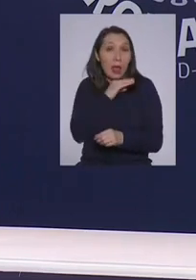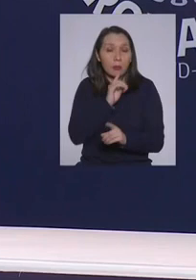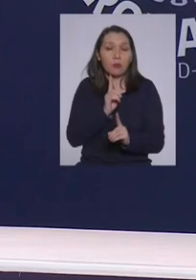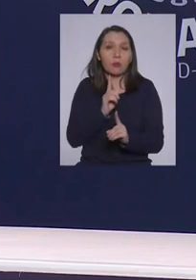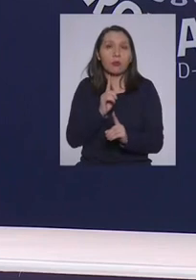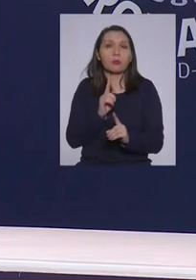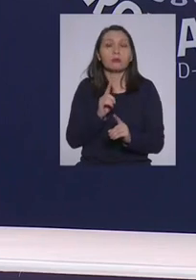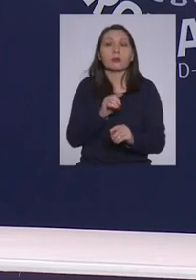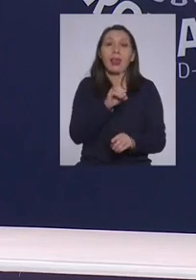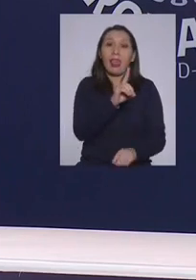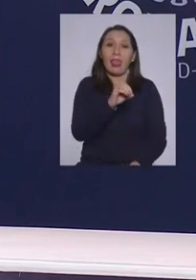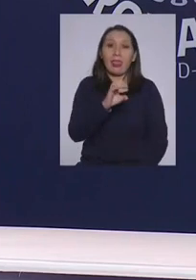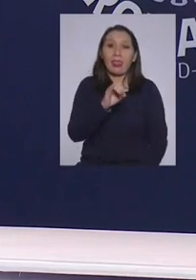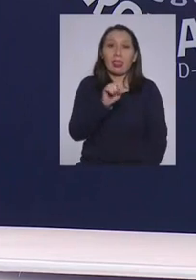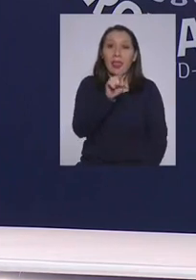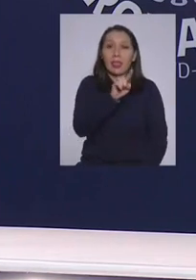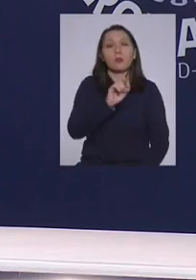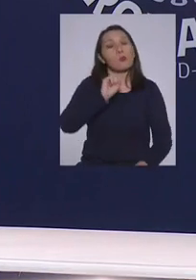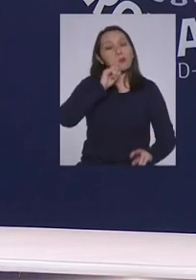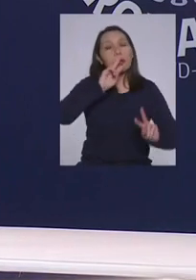oportunamente. El DEIS ha hecho